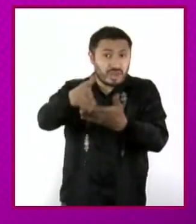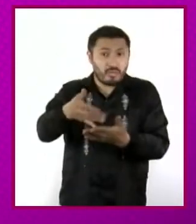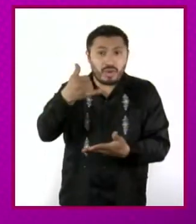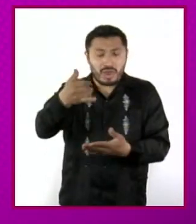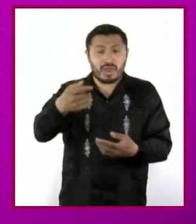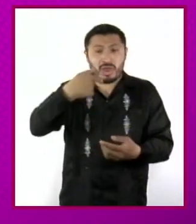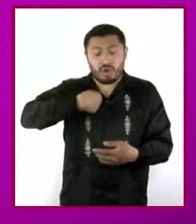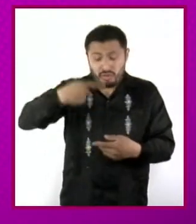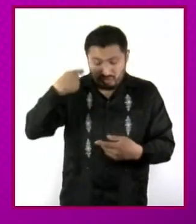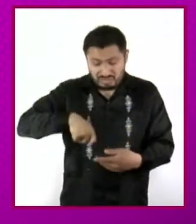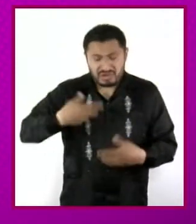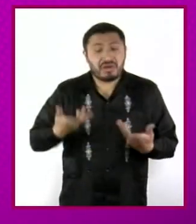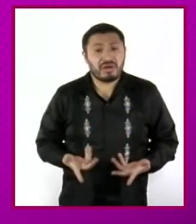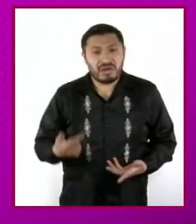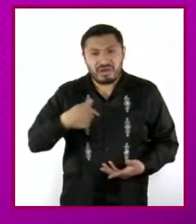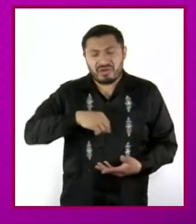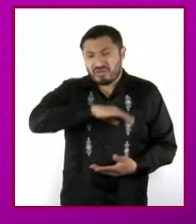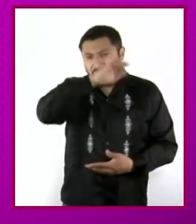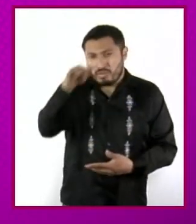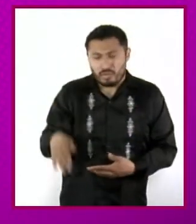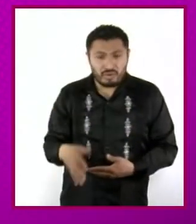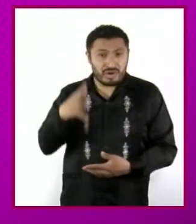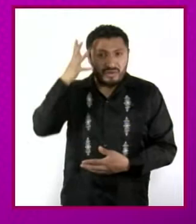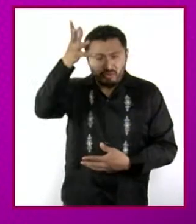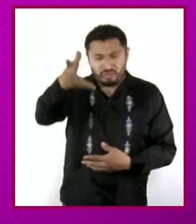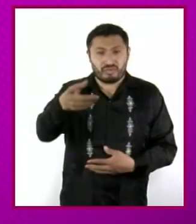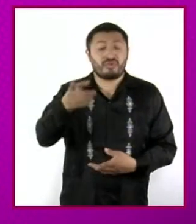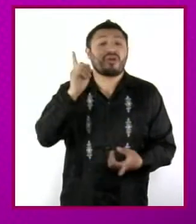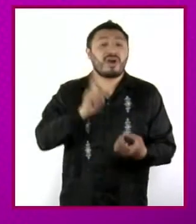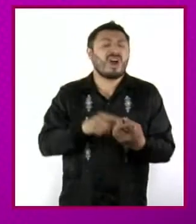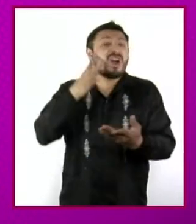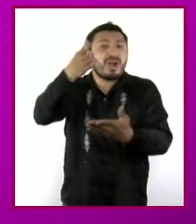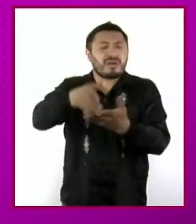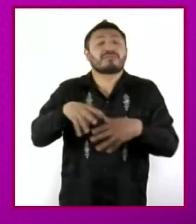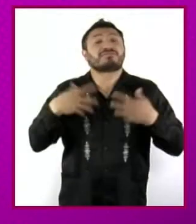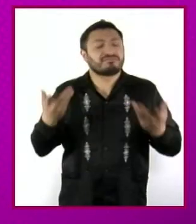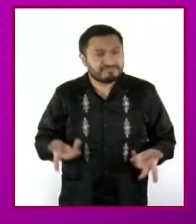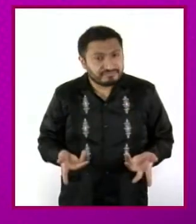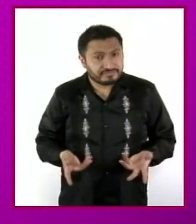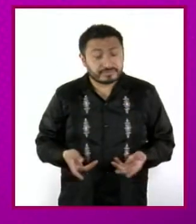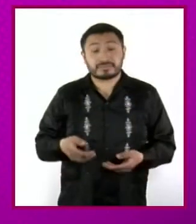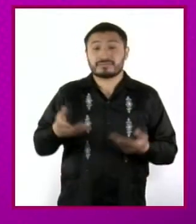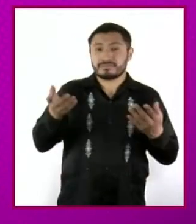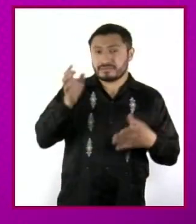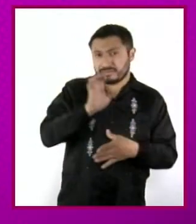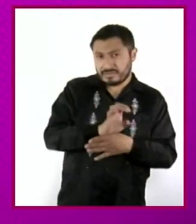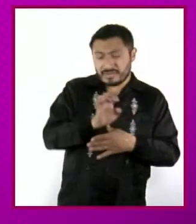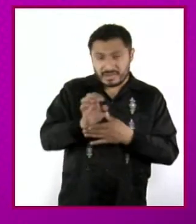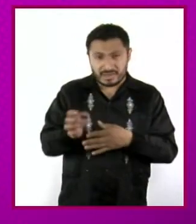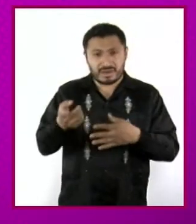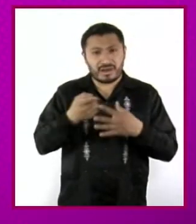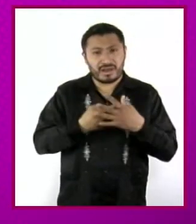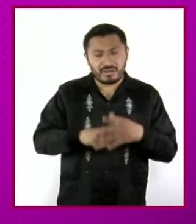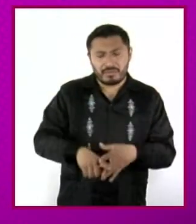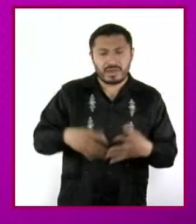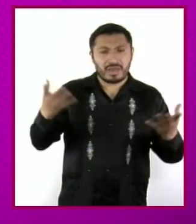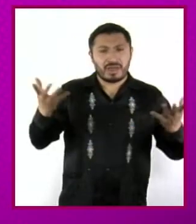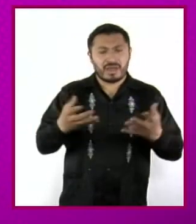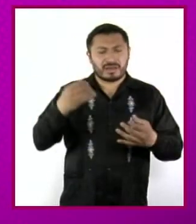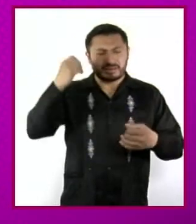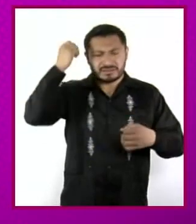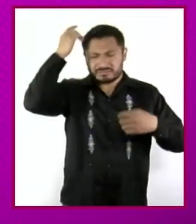ir cuando me muera? Ah, bueno, pues empieza a crear lugares,